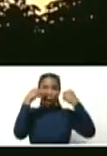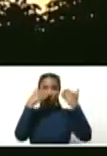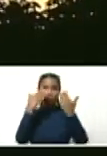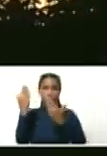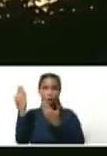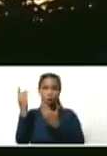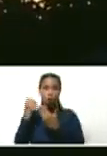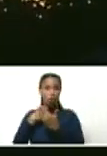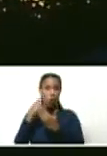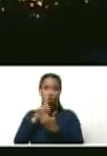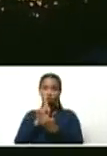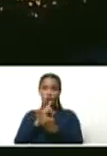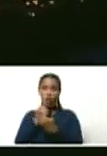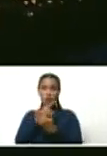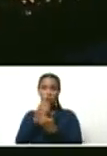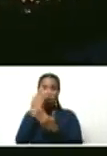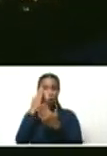yo,